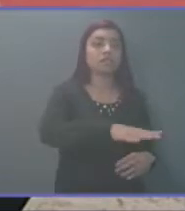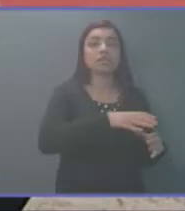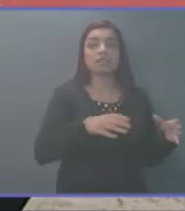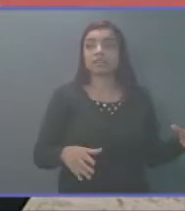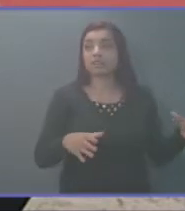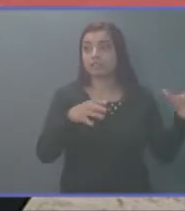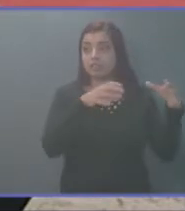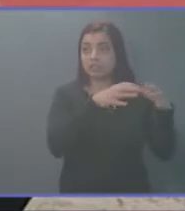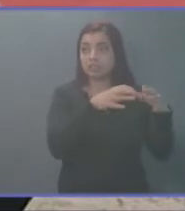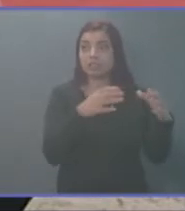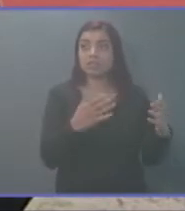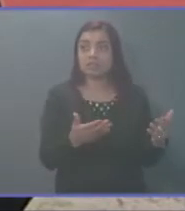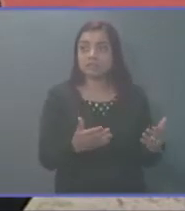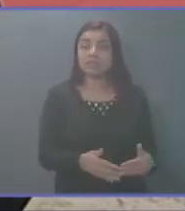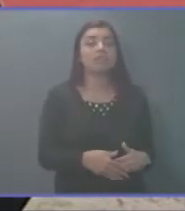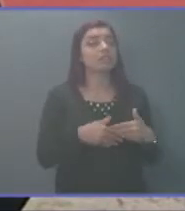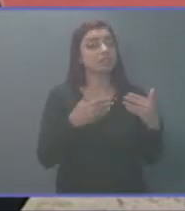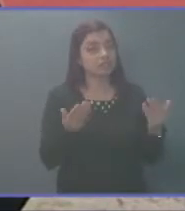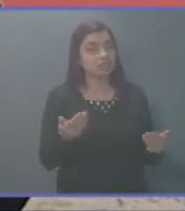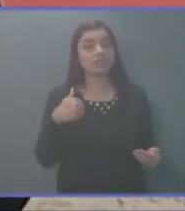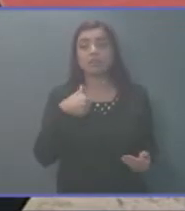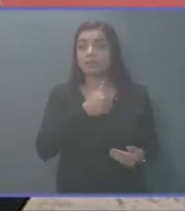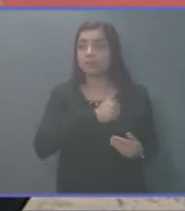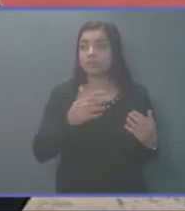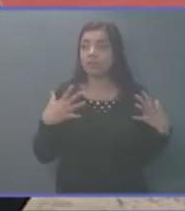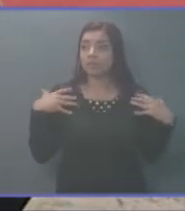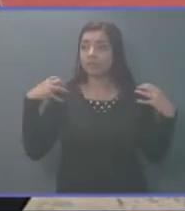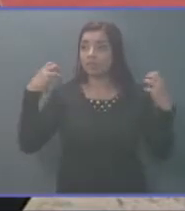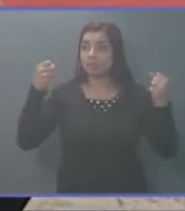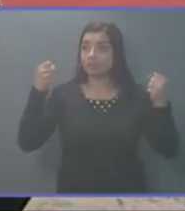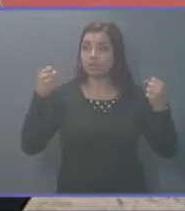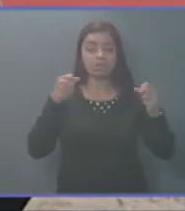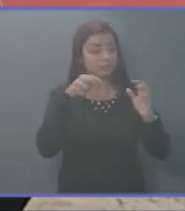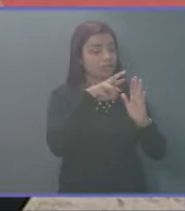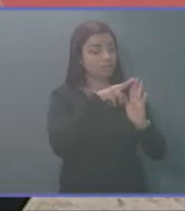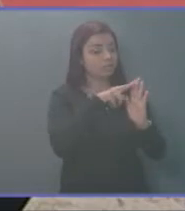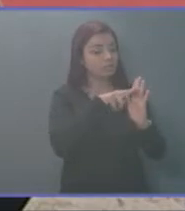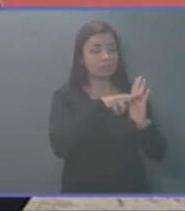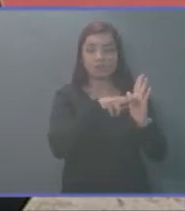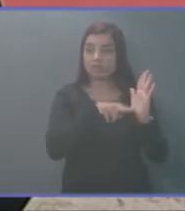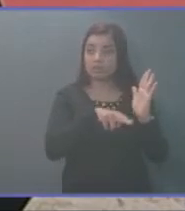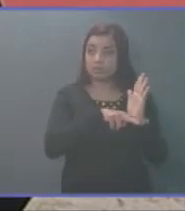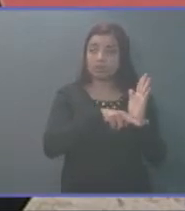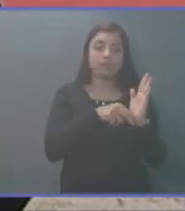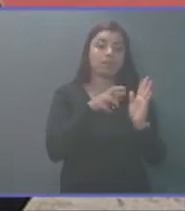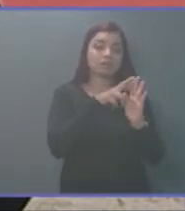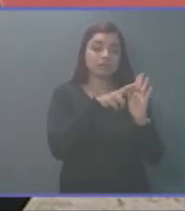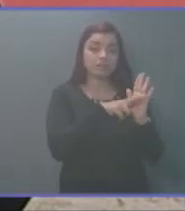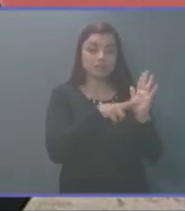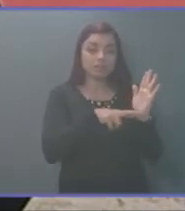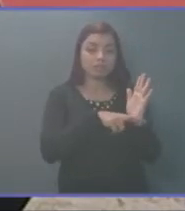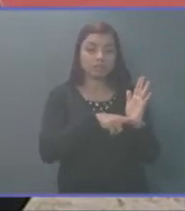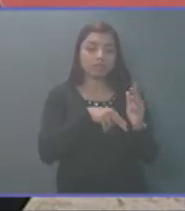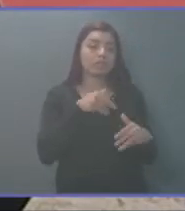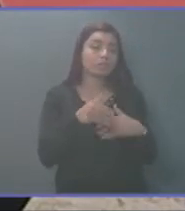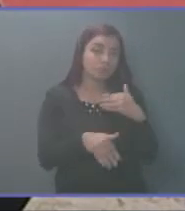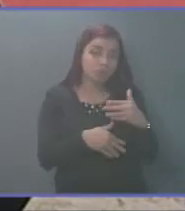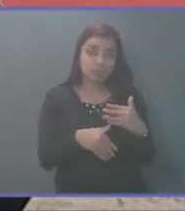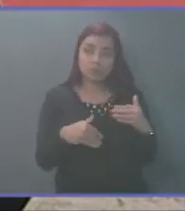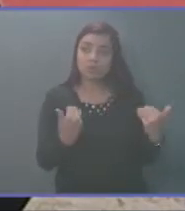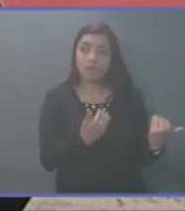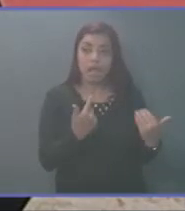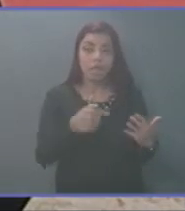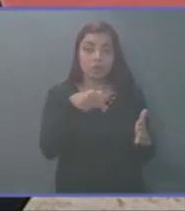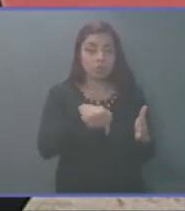ingeniería sanitaria. El MINSAL cumple lo que le mandata la normativa y reglamentación y marco